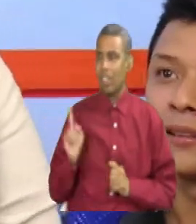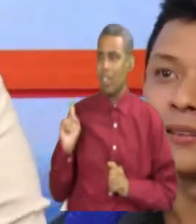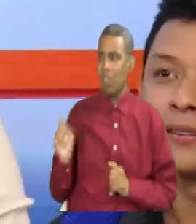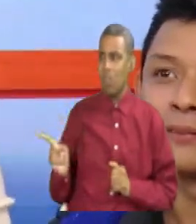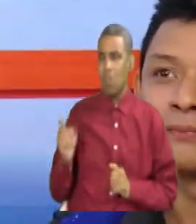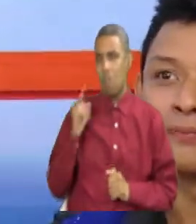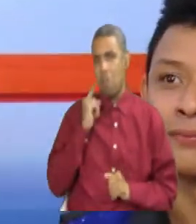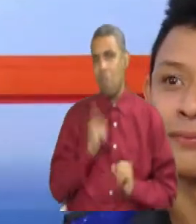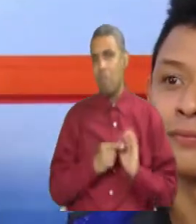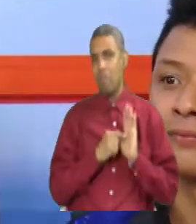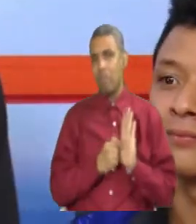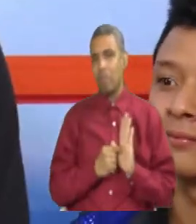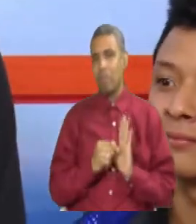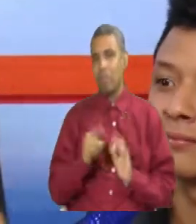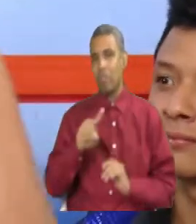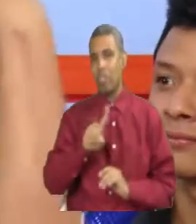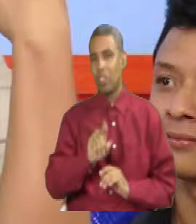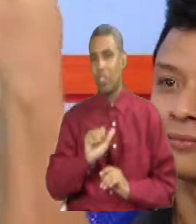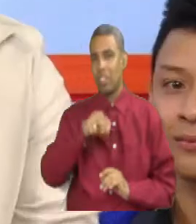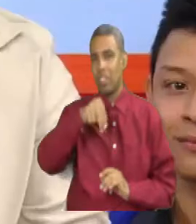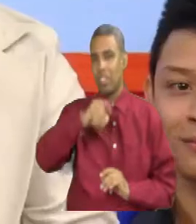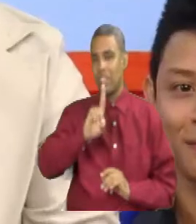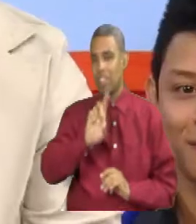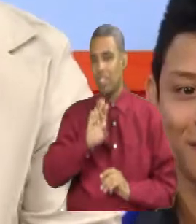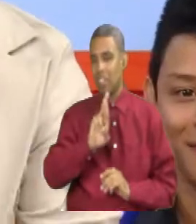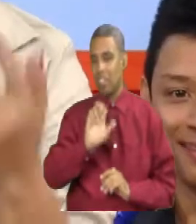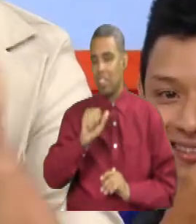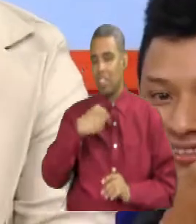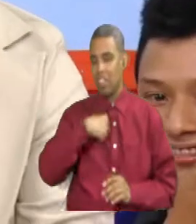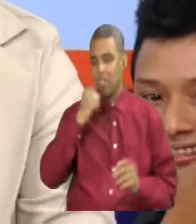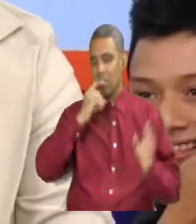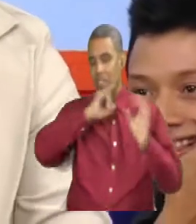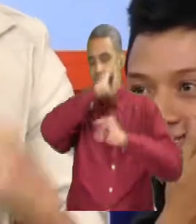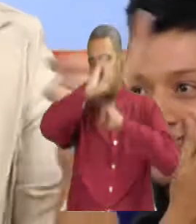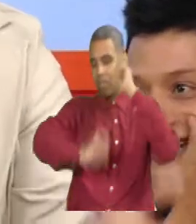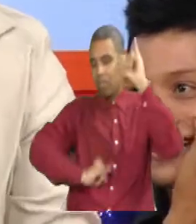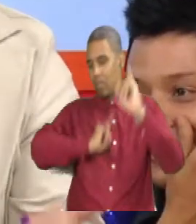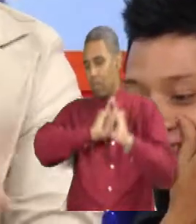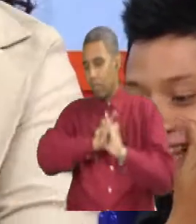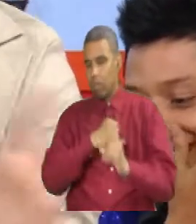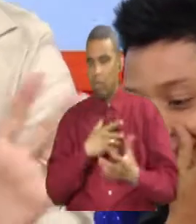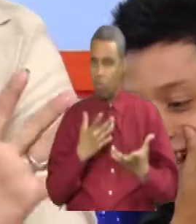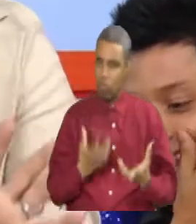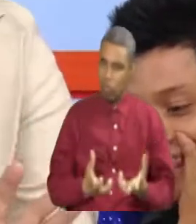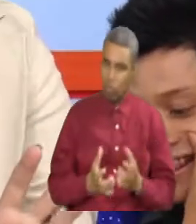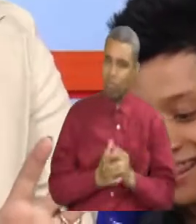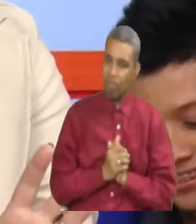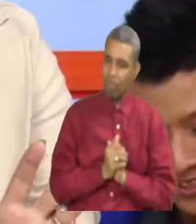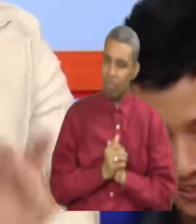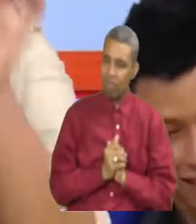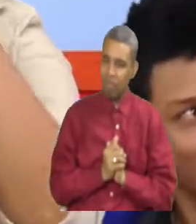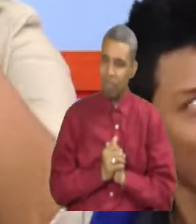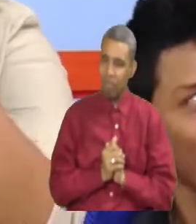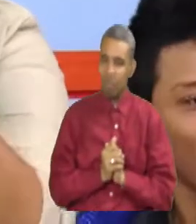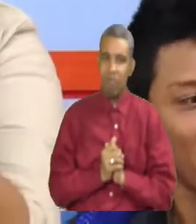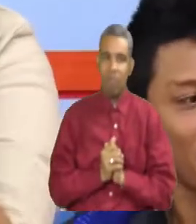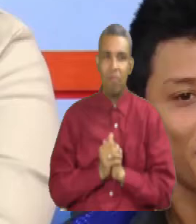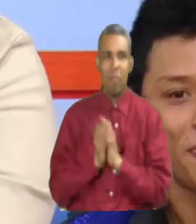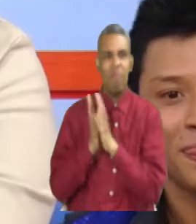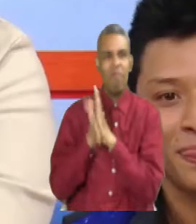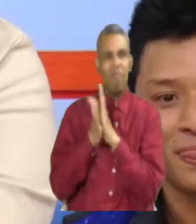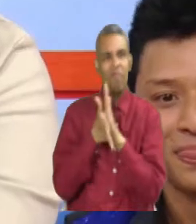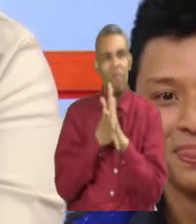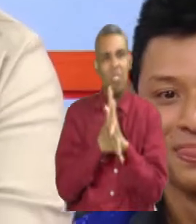a llevar, Sandra Montañez va a llevar a nivel internacional, a nivel nacional, a nivel de todo. Es porque